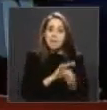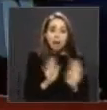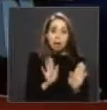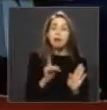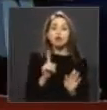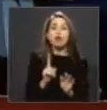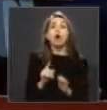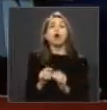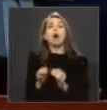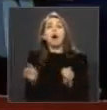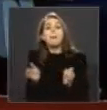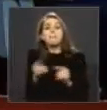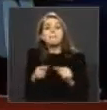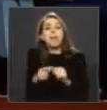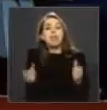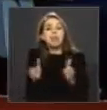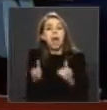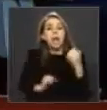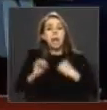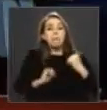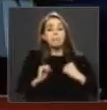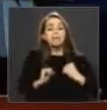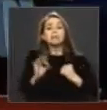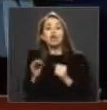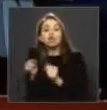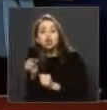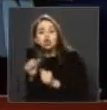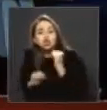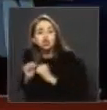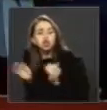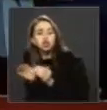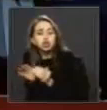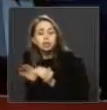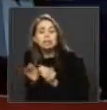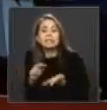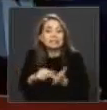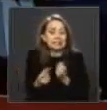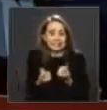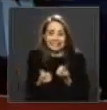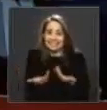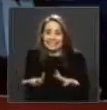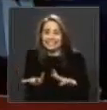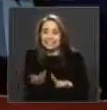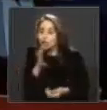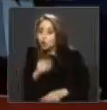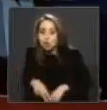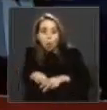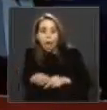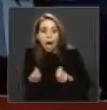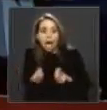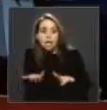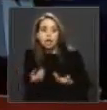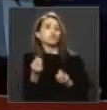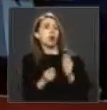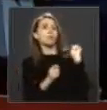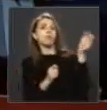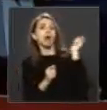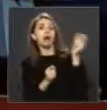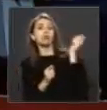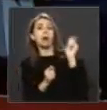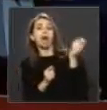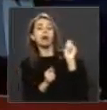empresas que están teniendo problemas severos para cumplir sus obligaciones respecto